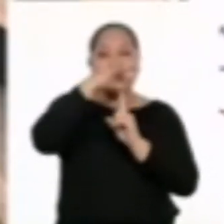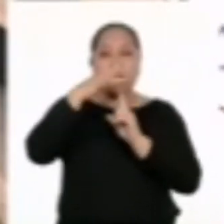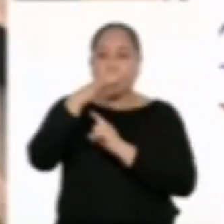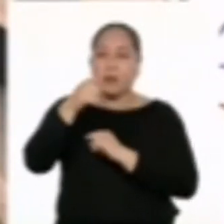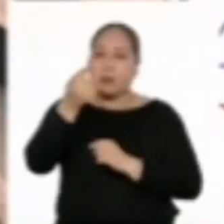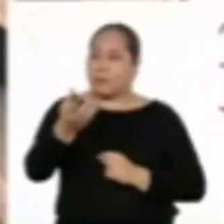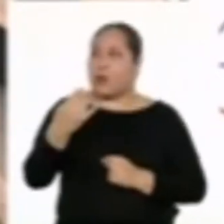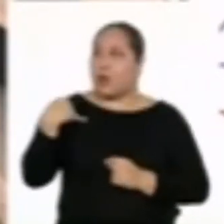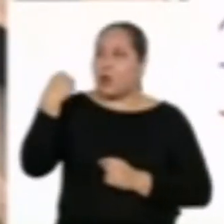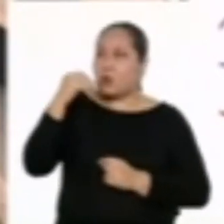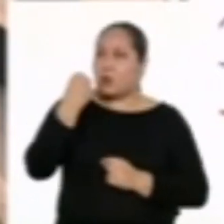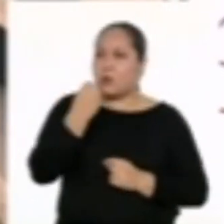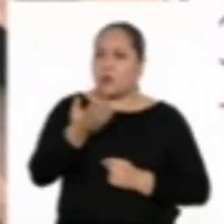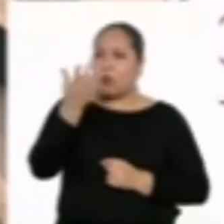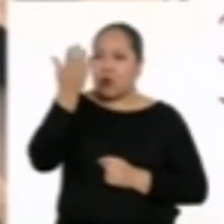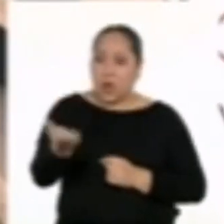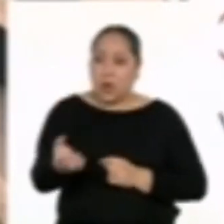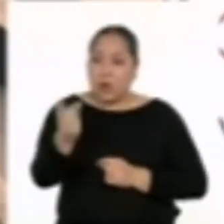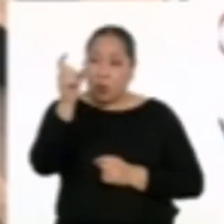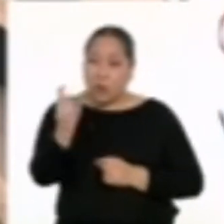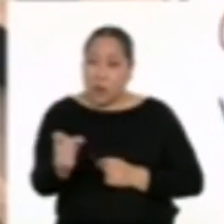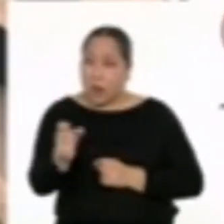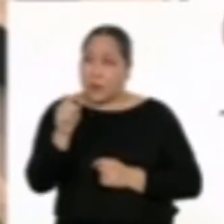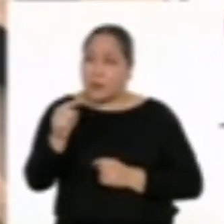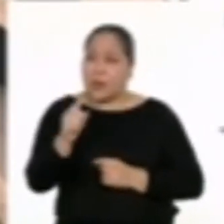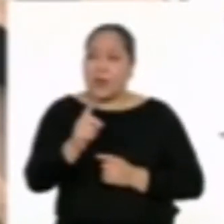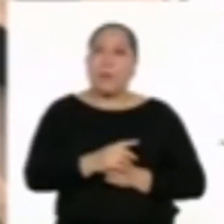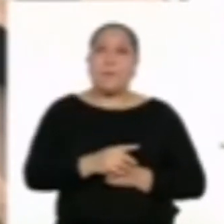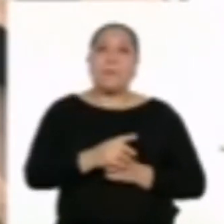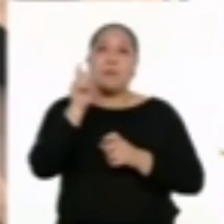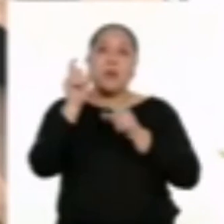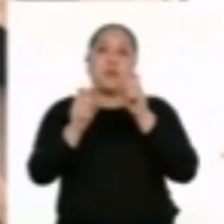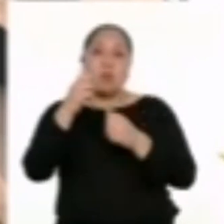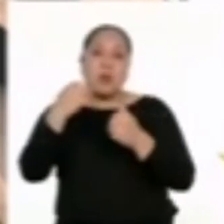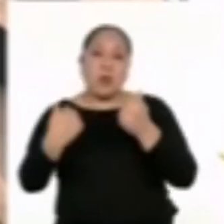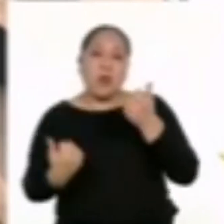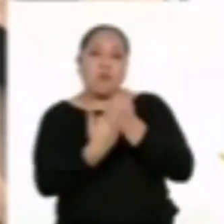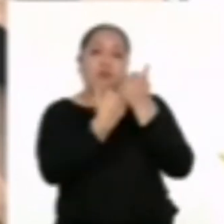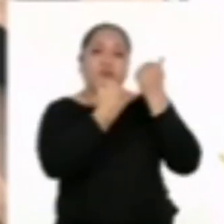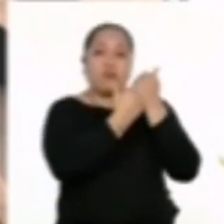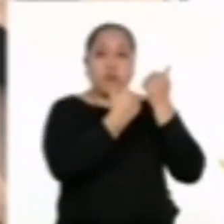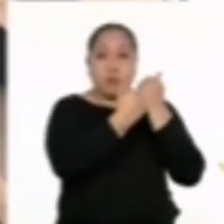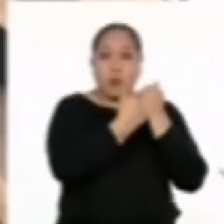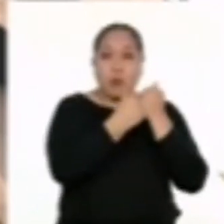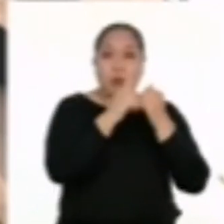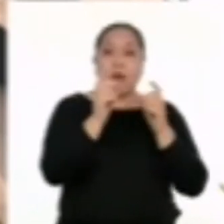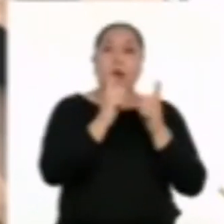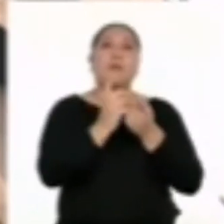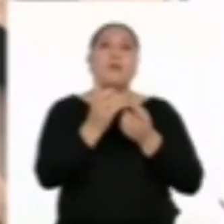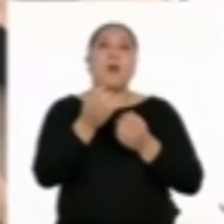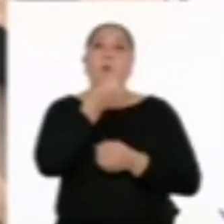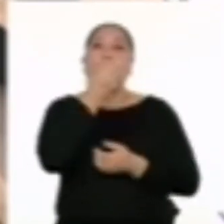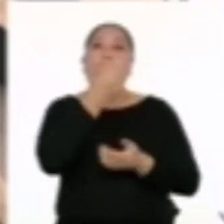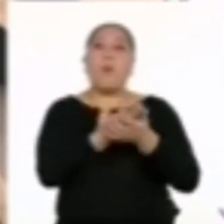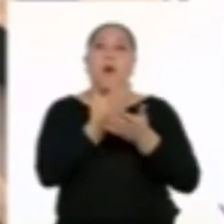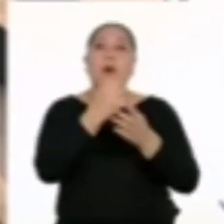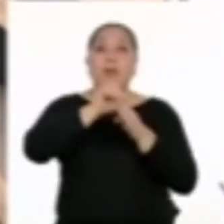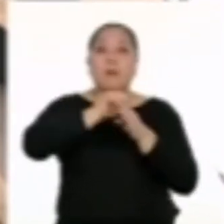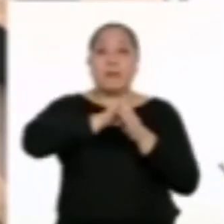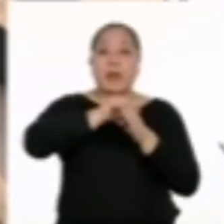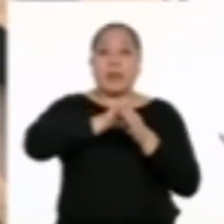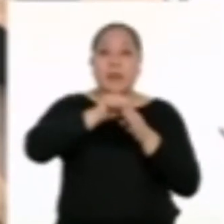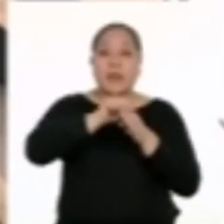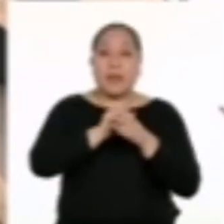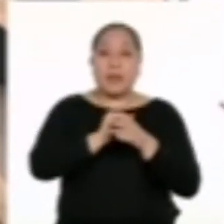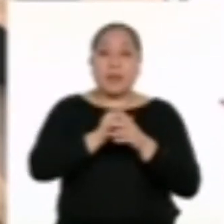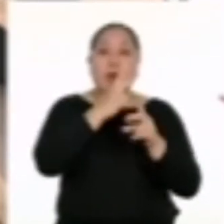los adolescentes pueden convertirse en agentes de cambio desde sus hogares compartiendo la importancia de realizar buenas prácticas ambientales con su familia y